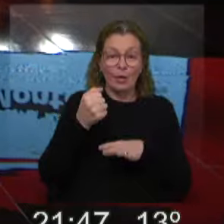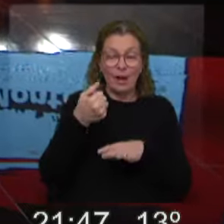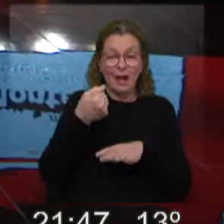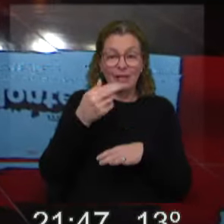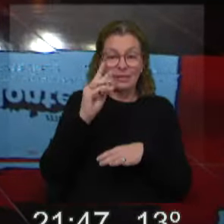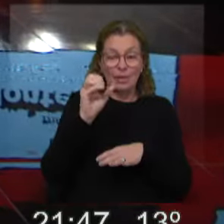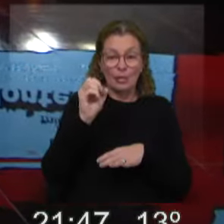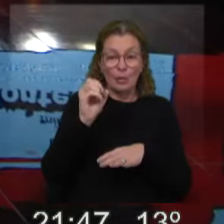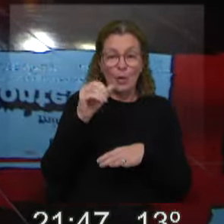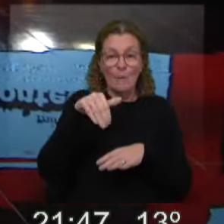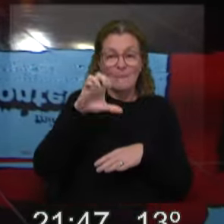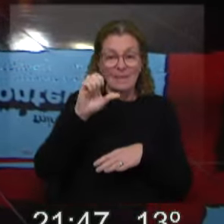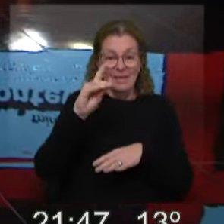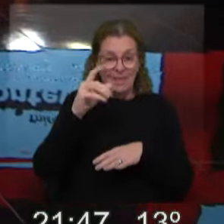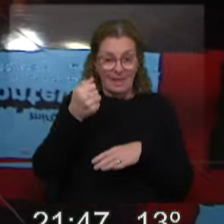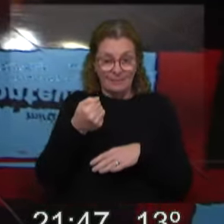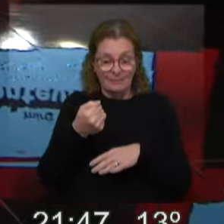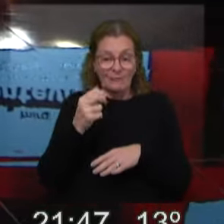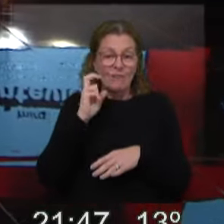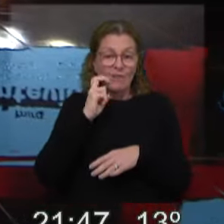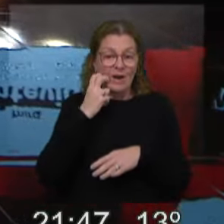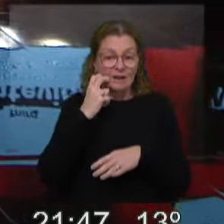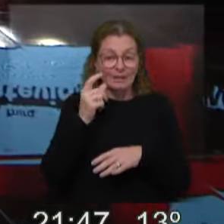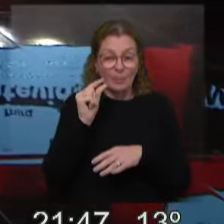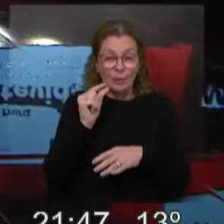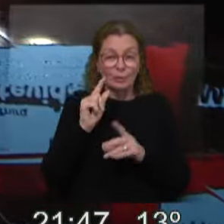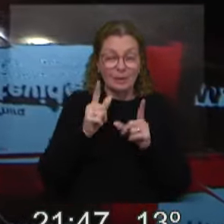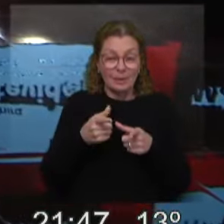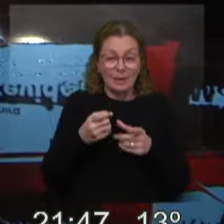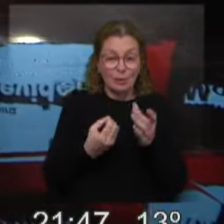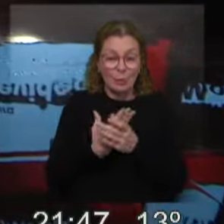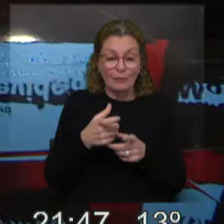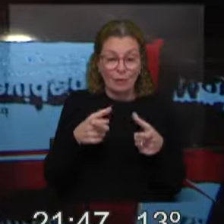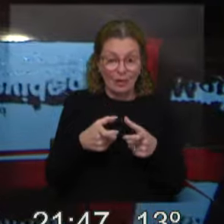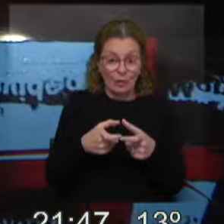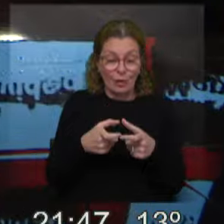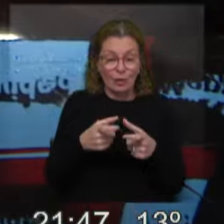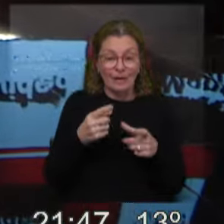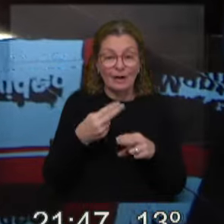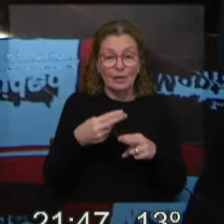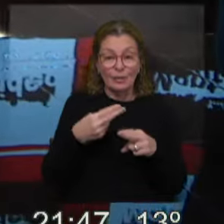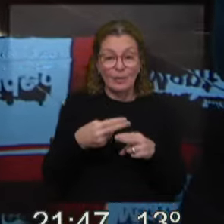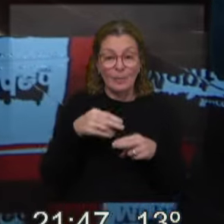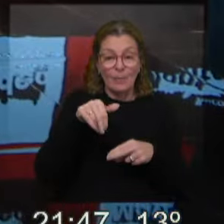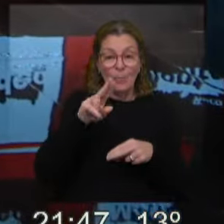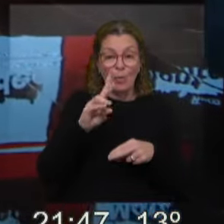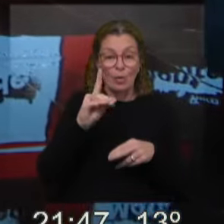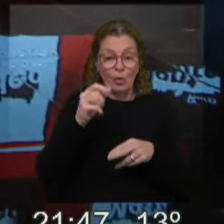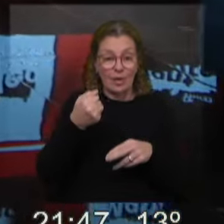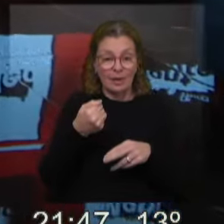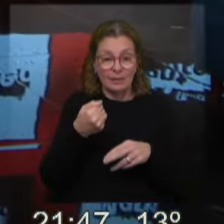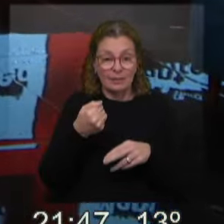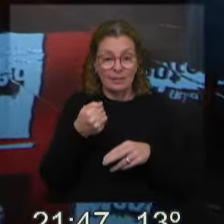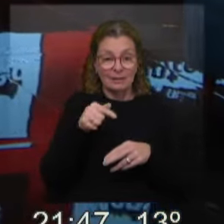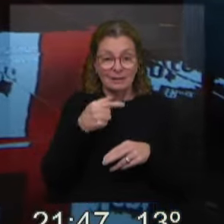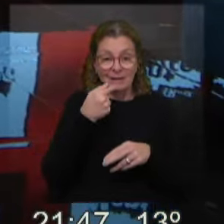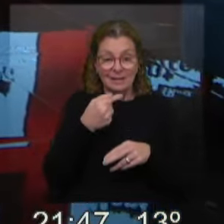Bar Cooperativo. Pero además hace poco salió el nuevo disco, que se llama Muda. Que es